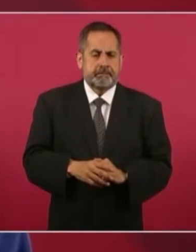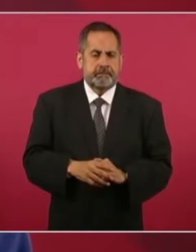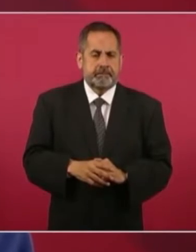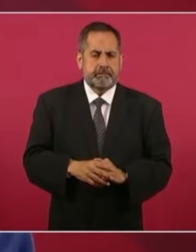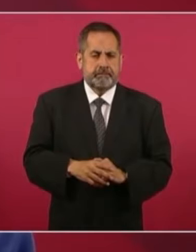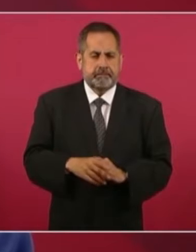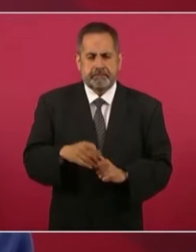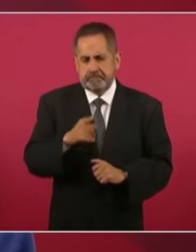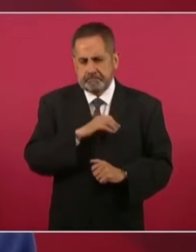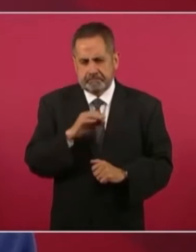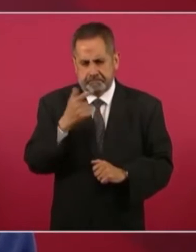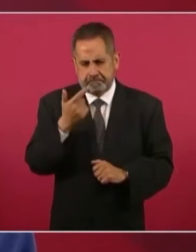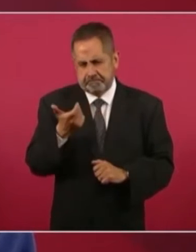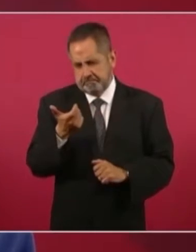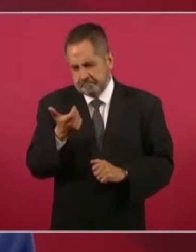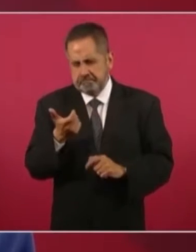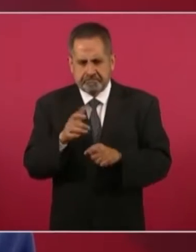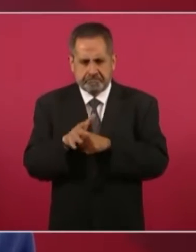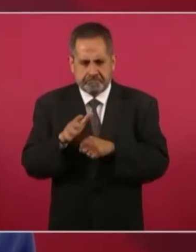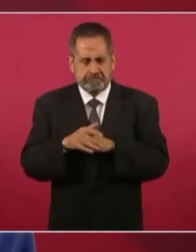les alcanza para ir a un restaurante,